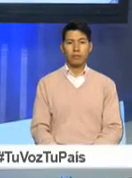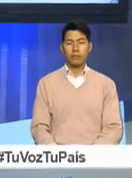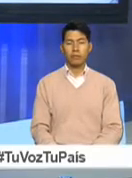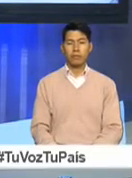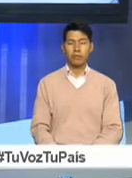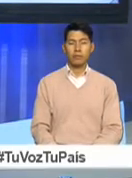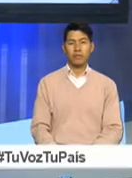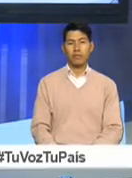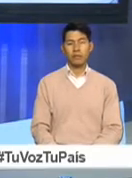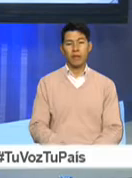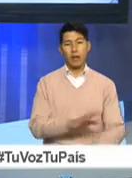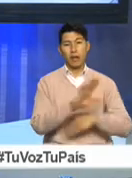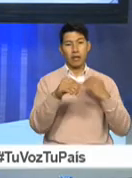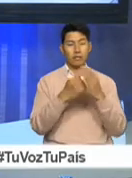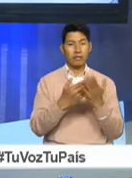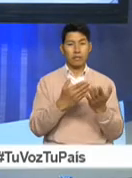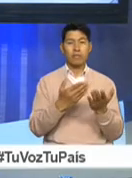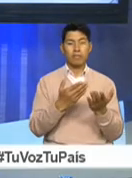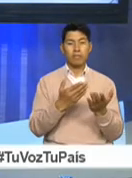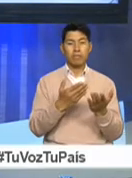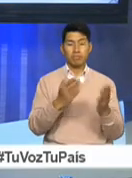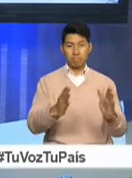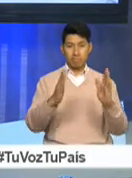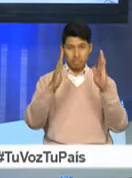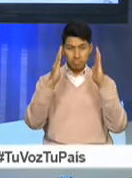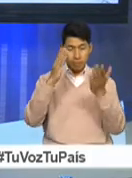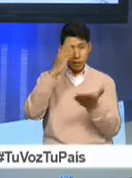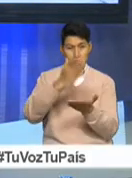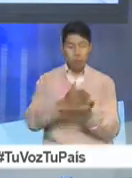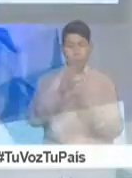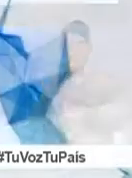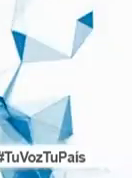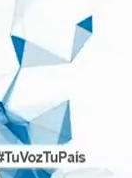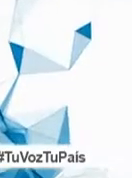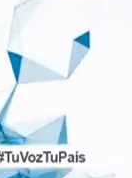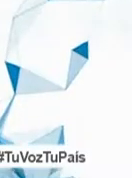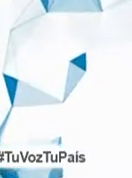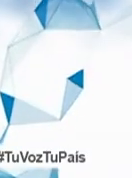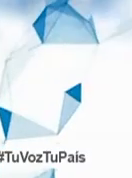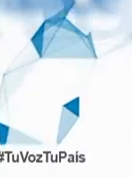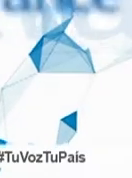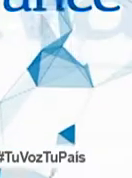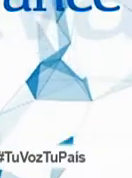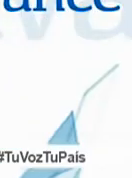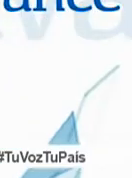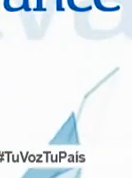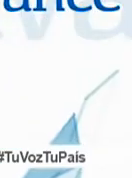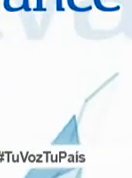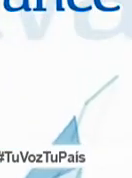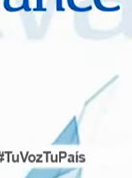amigos amigas hacemos una nueva pausa pero quédense con nosotros ya regresamos con las noticias internacionales